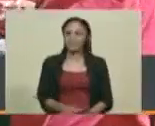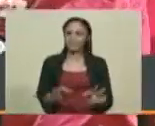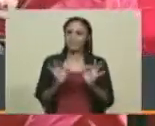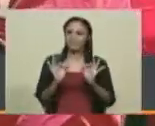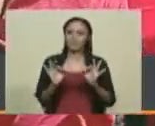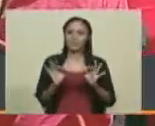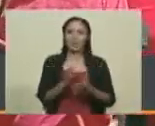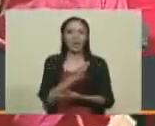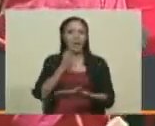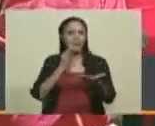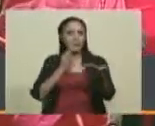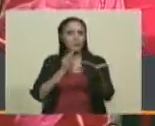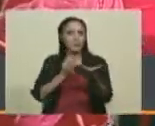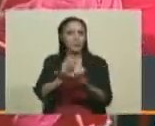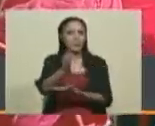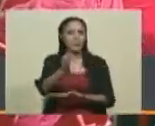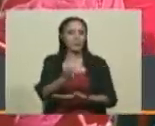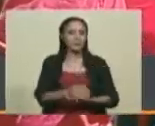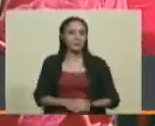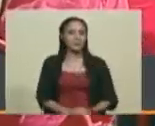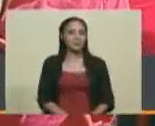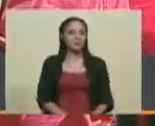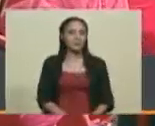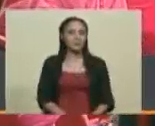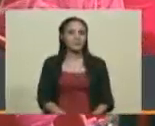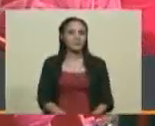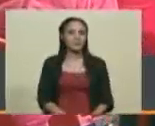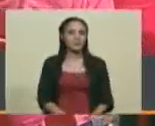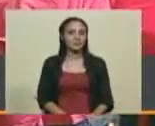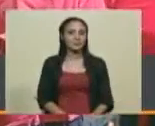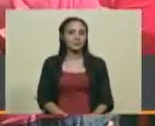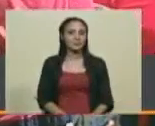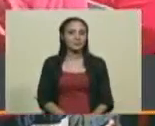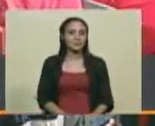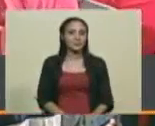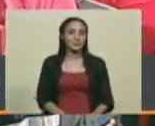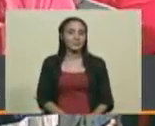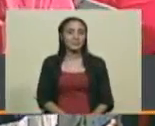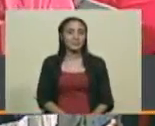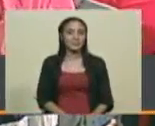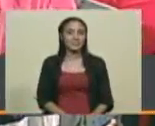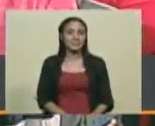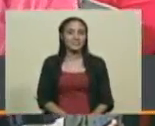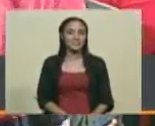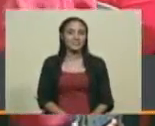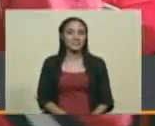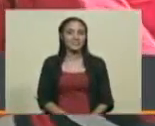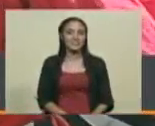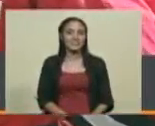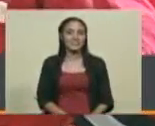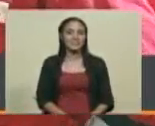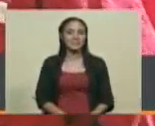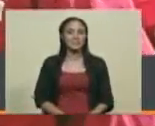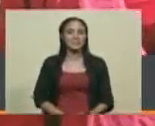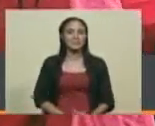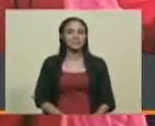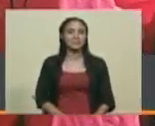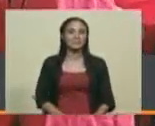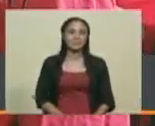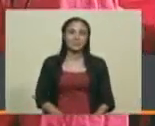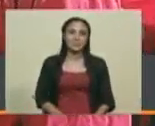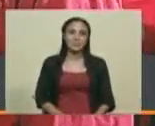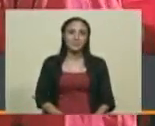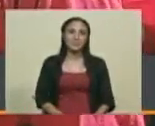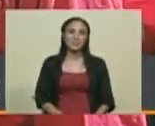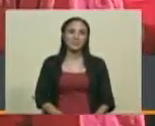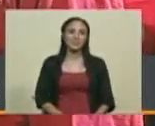estrictamente leal al legado de nuestro comandante Chávez. Presidente, siguiendo las instrucciones emitidas por usted